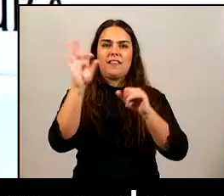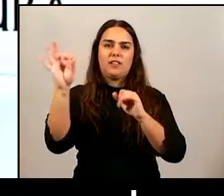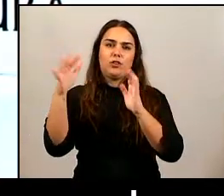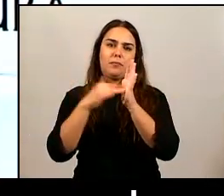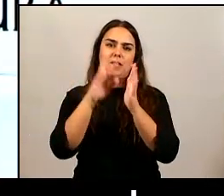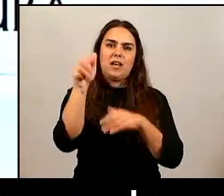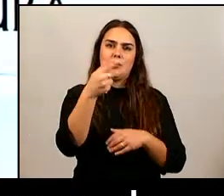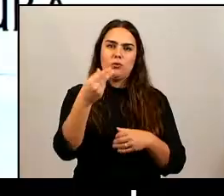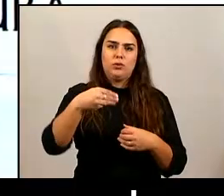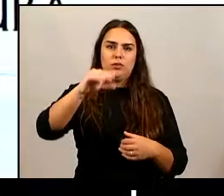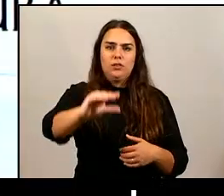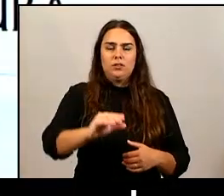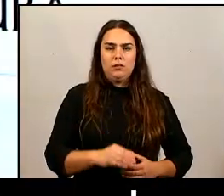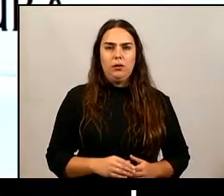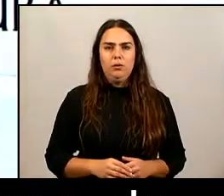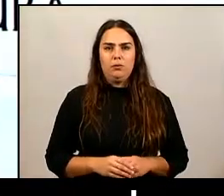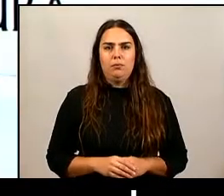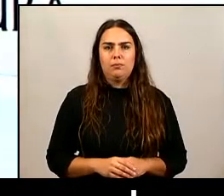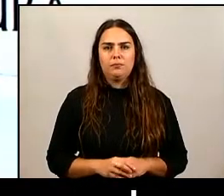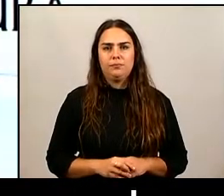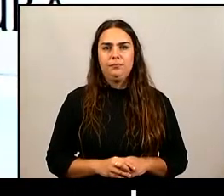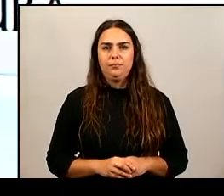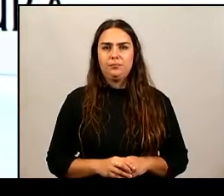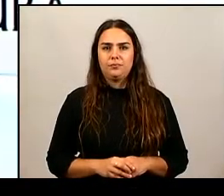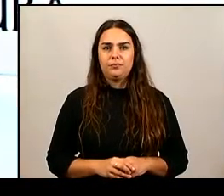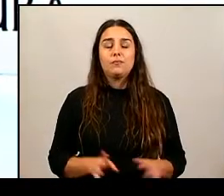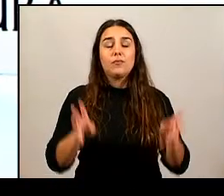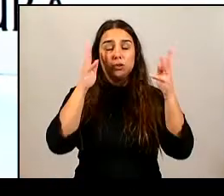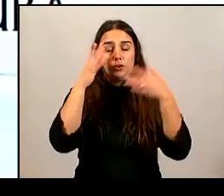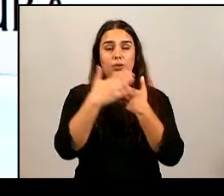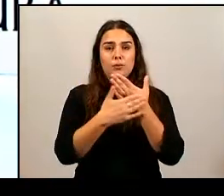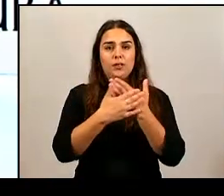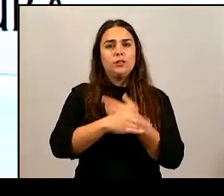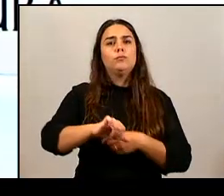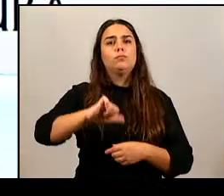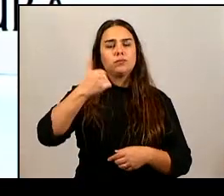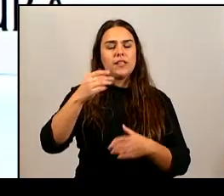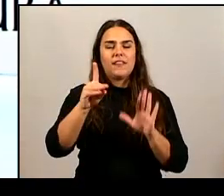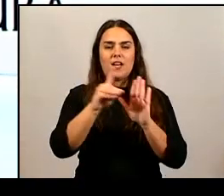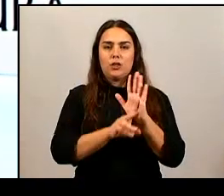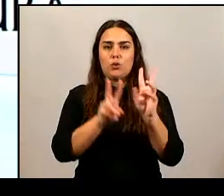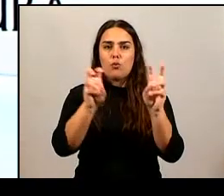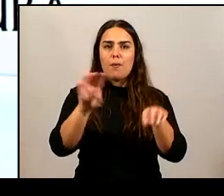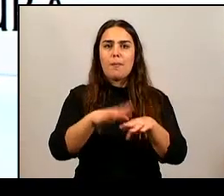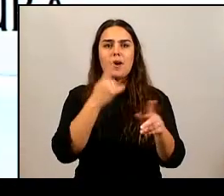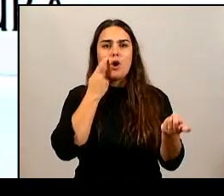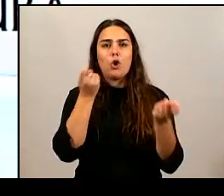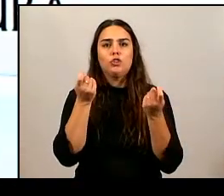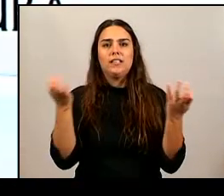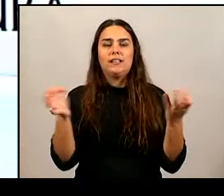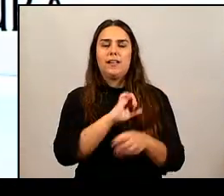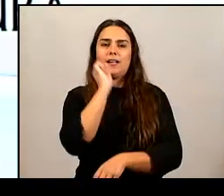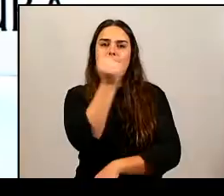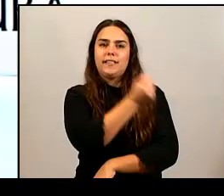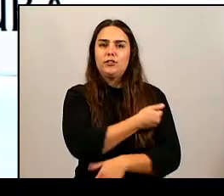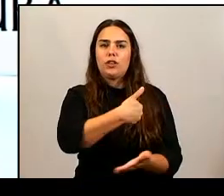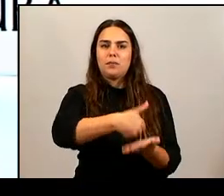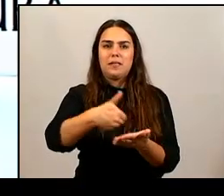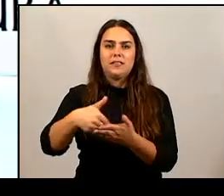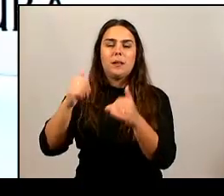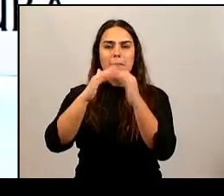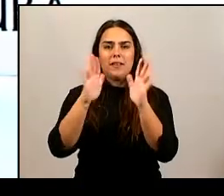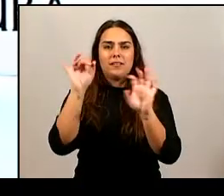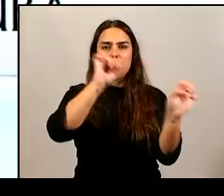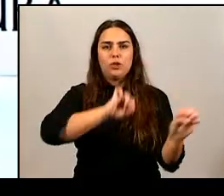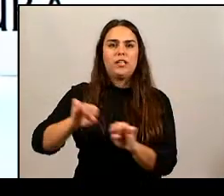euros. El Consejo de Gobierno ha dado luz verde a un nuevo decreto para regular el registro de demandantes de vivienda